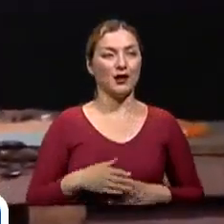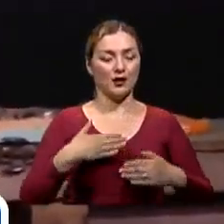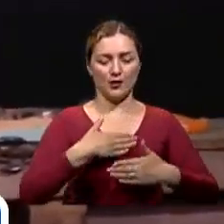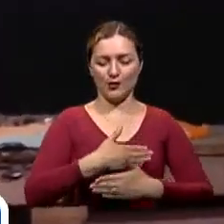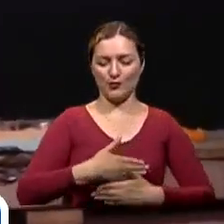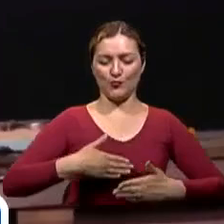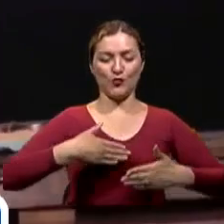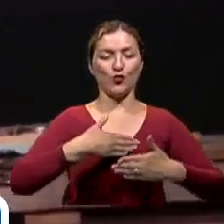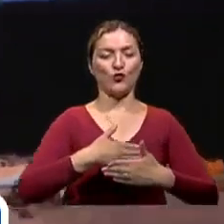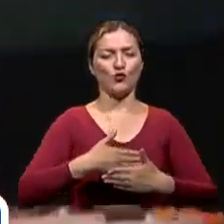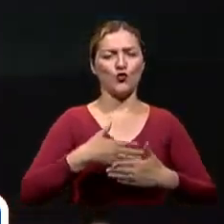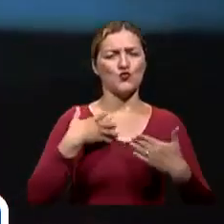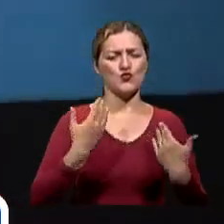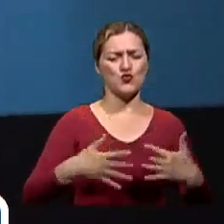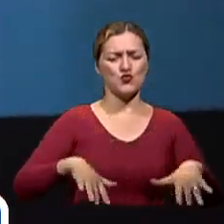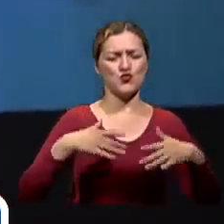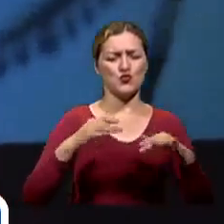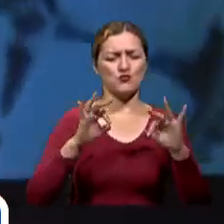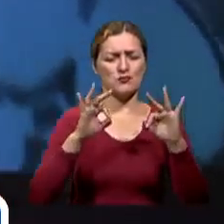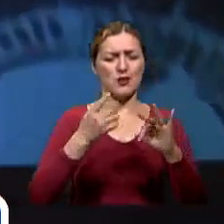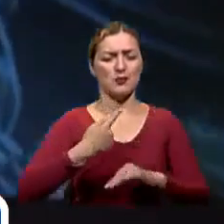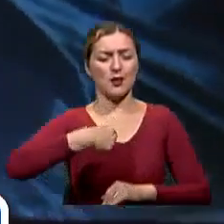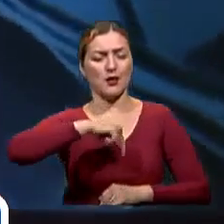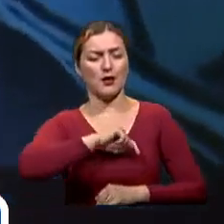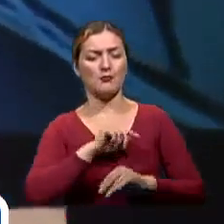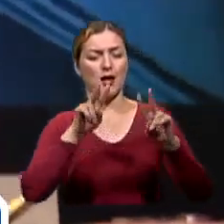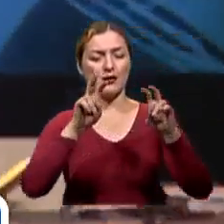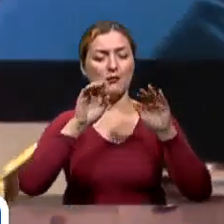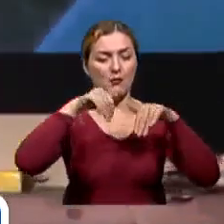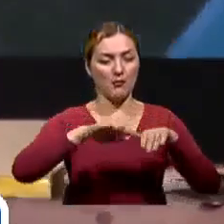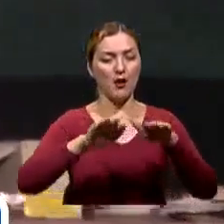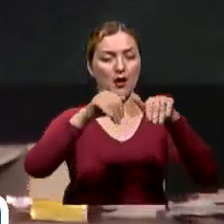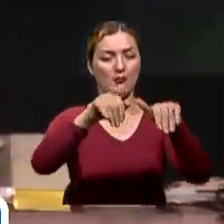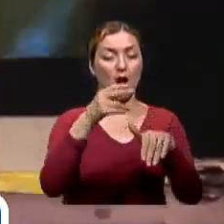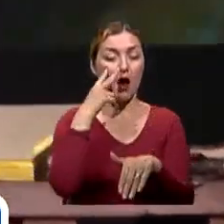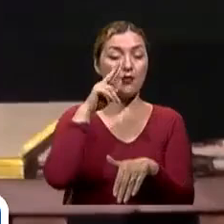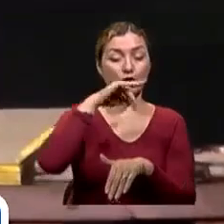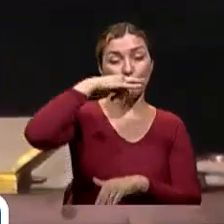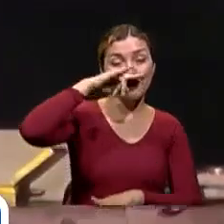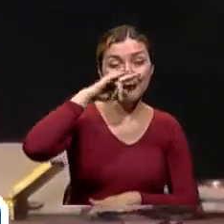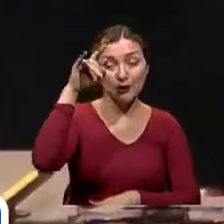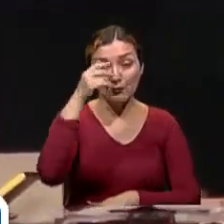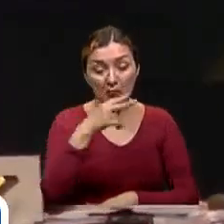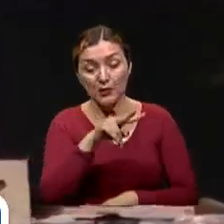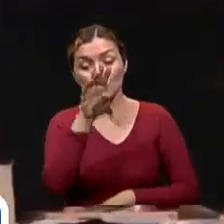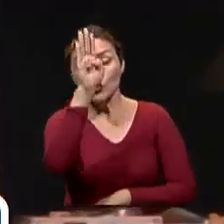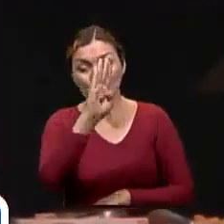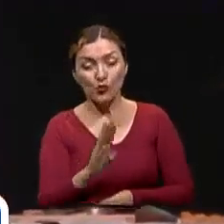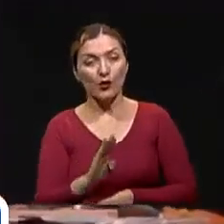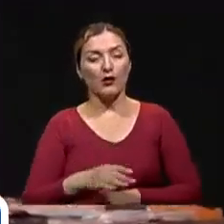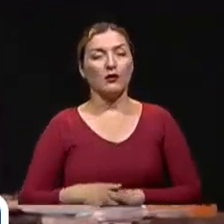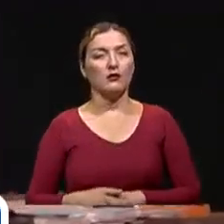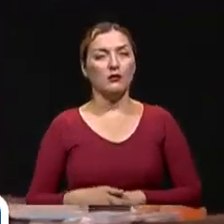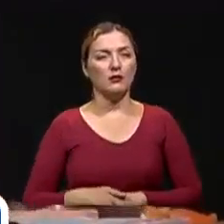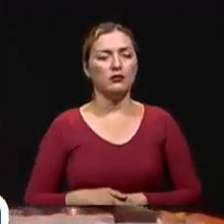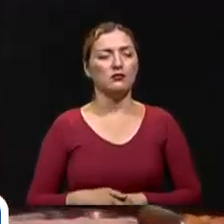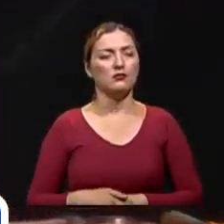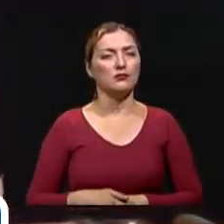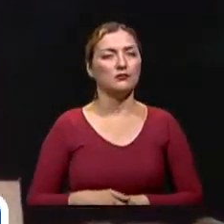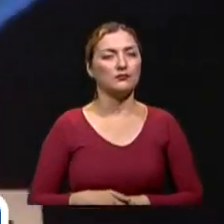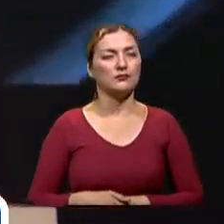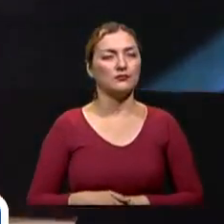disfrutar de una obra española, si la están escuchando, El Mar, visión de unos niños que no lo han visto nunca. Estoy justamente aquí con